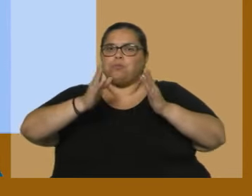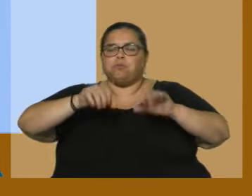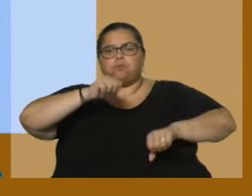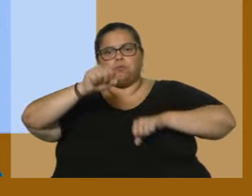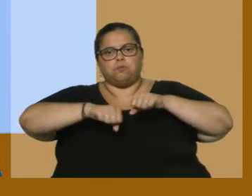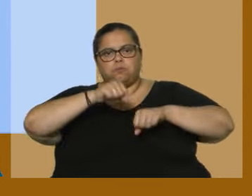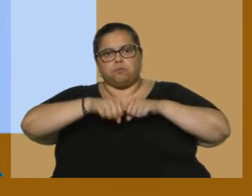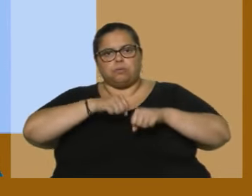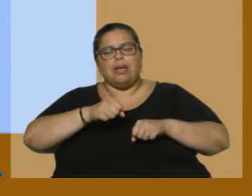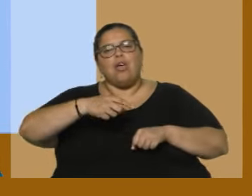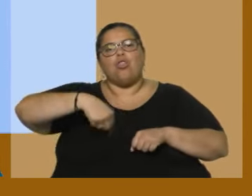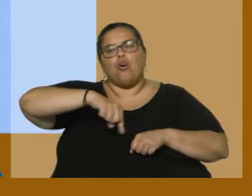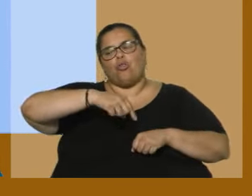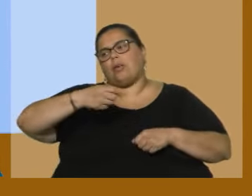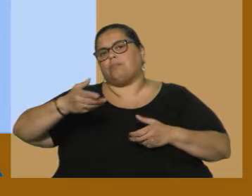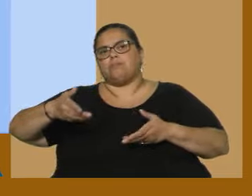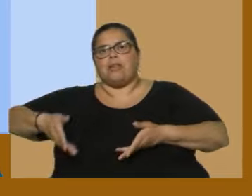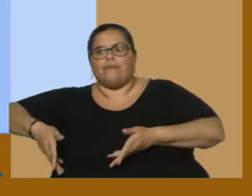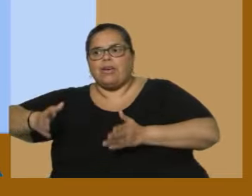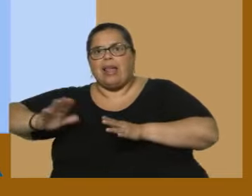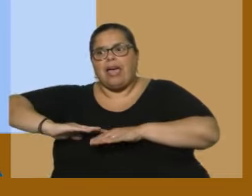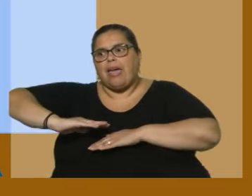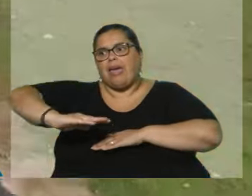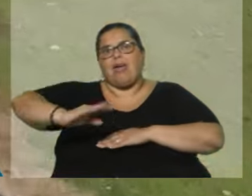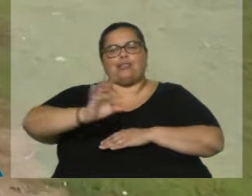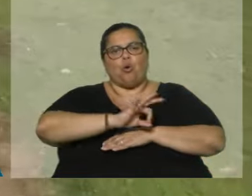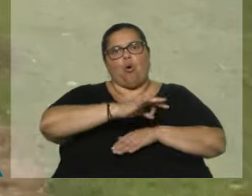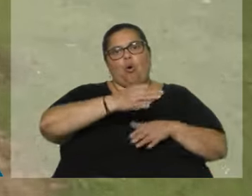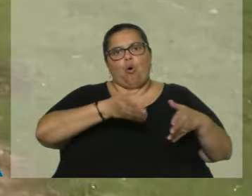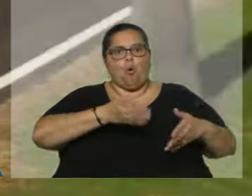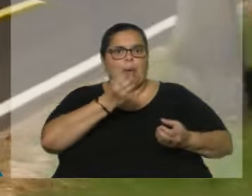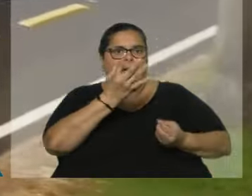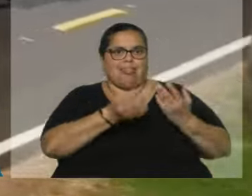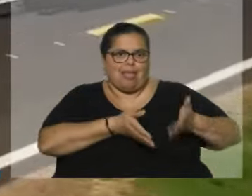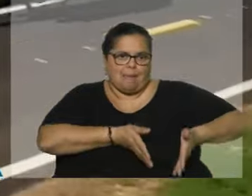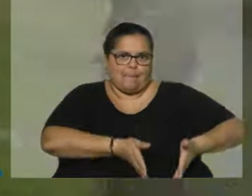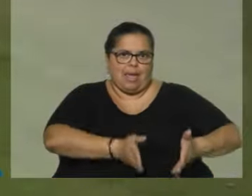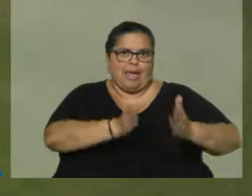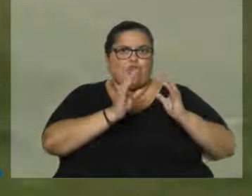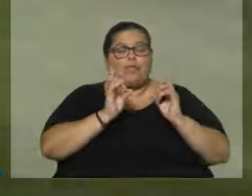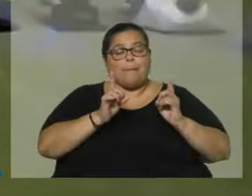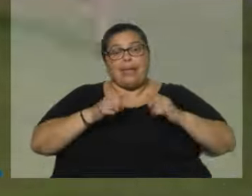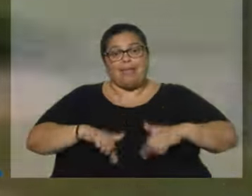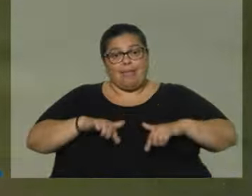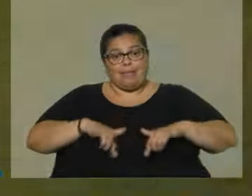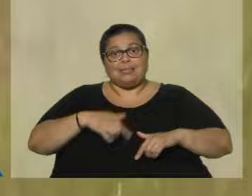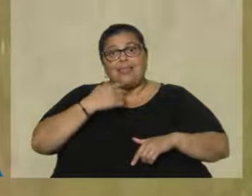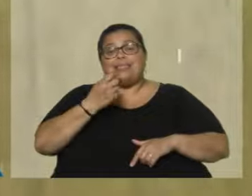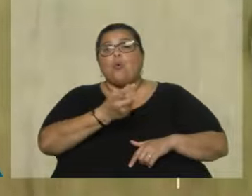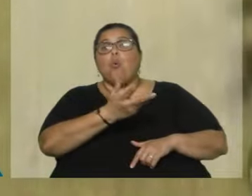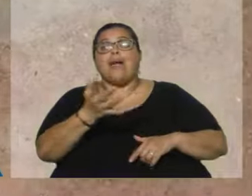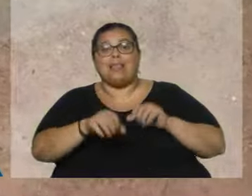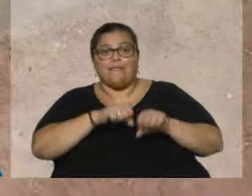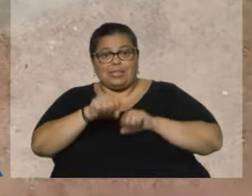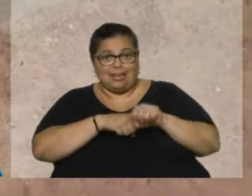bicicletas sobre veredas o Canteros por otro lado la comuna capitalina realizó un relevamiento de la cantidad de bicicletas que circulan